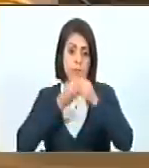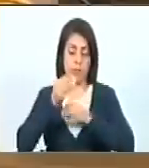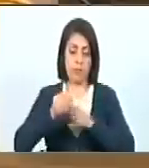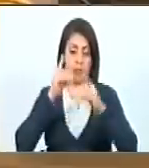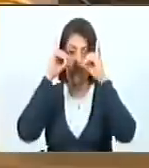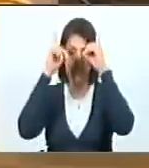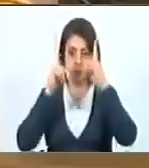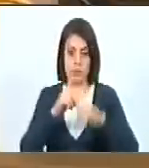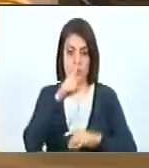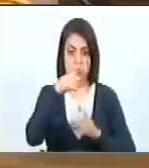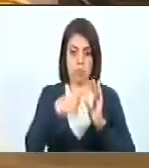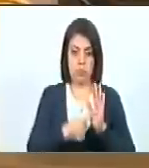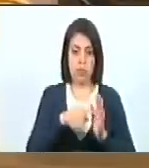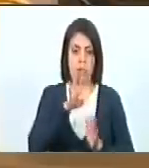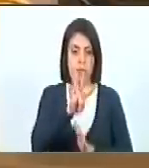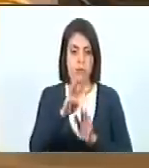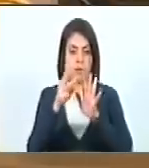decisión